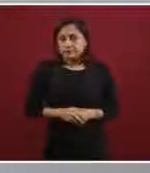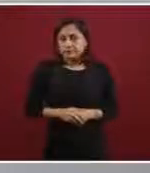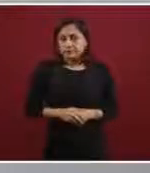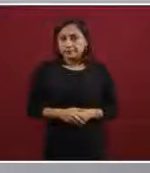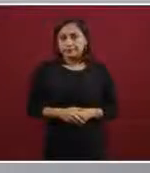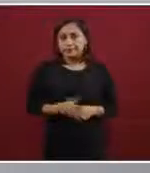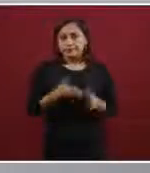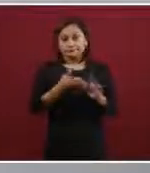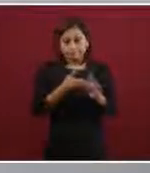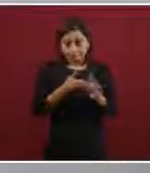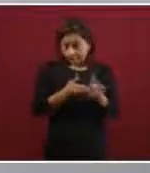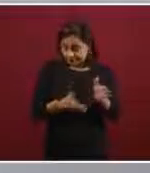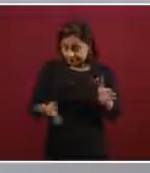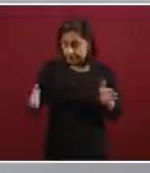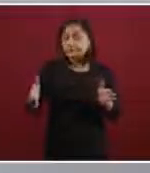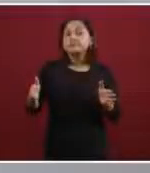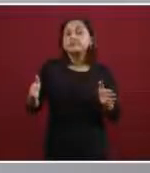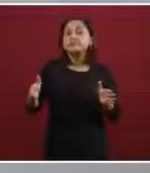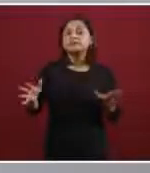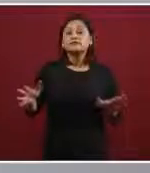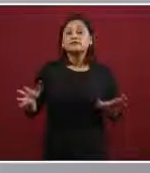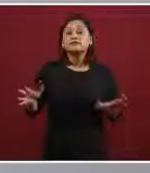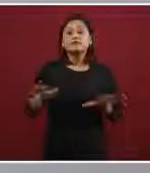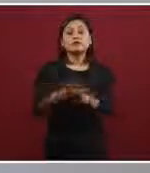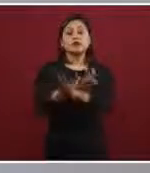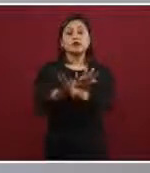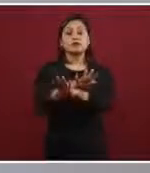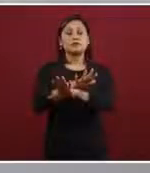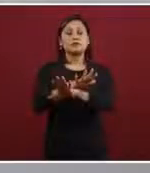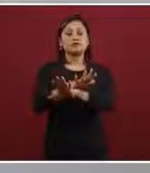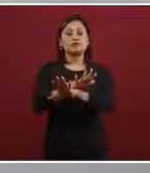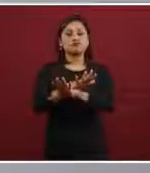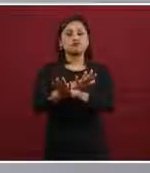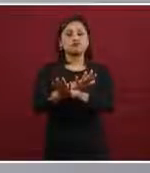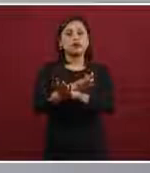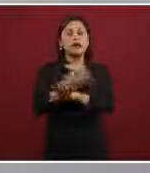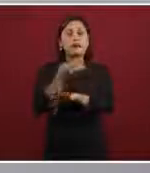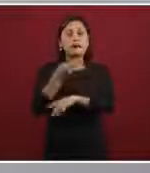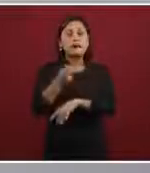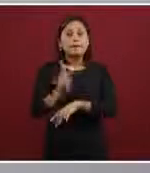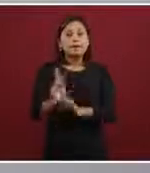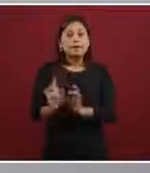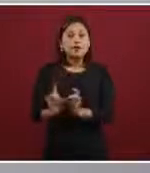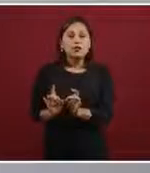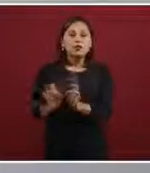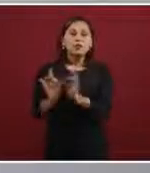pues este se presenta a esta situación lamentable